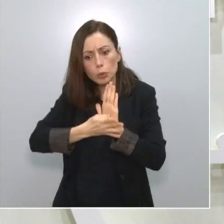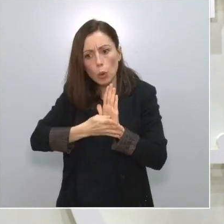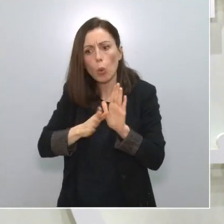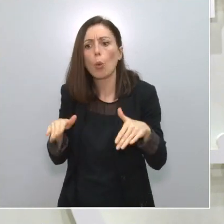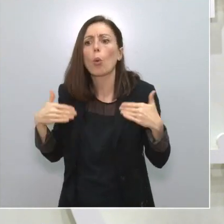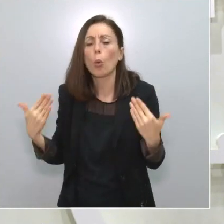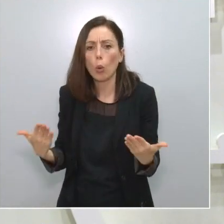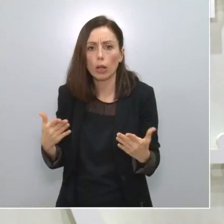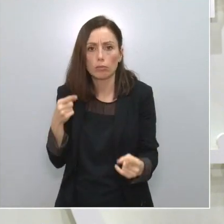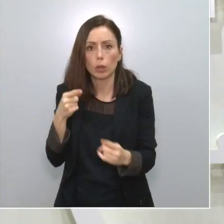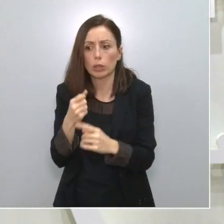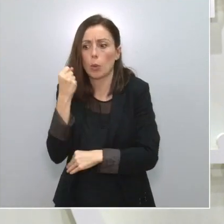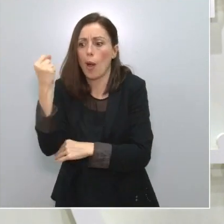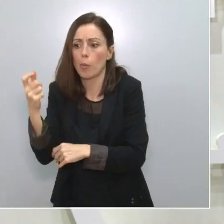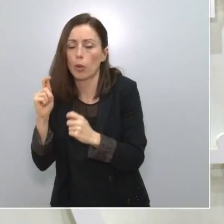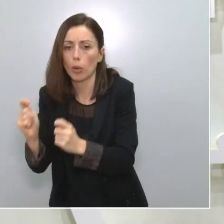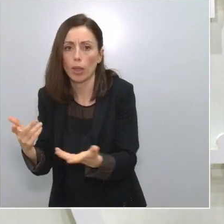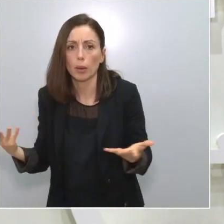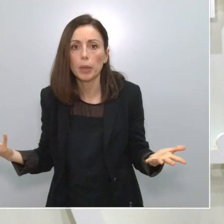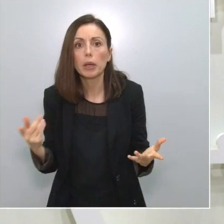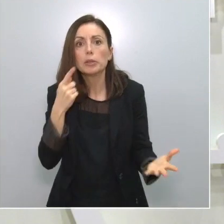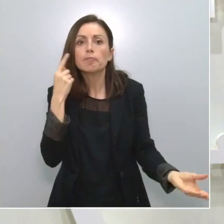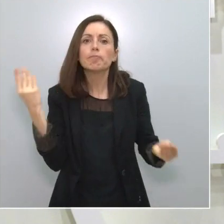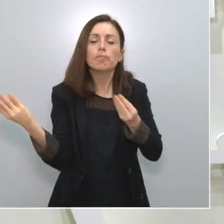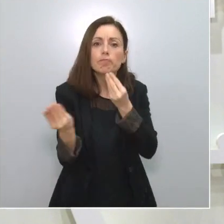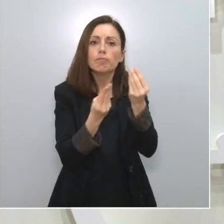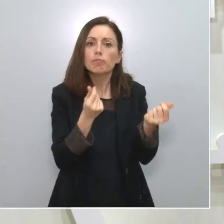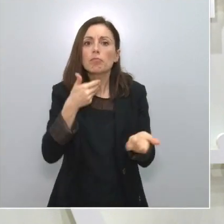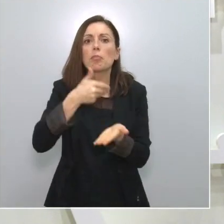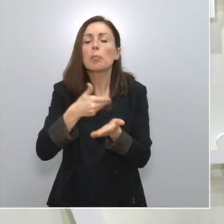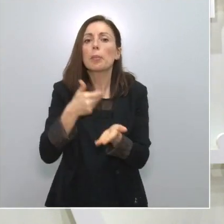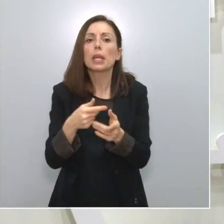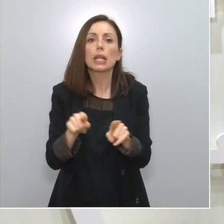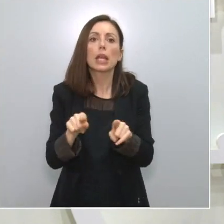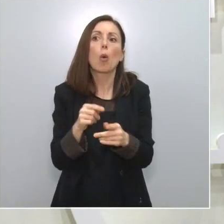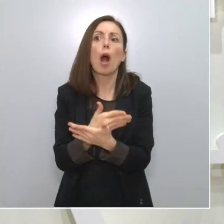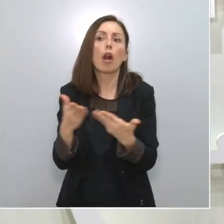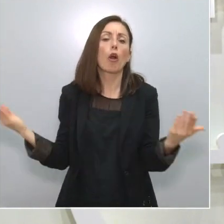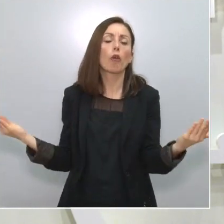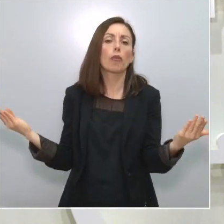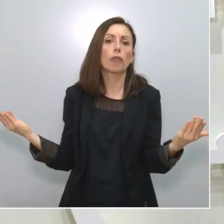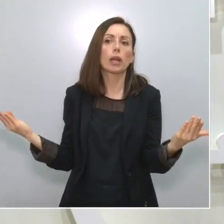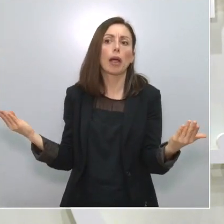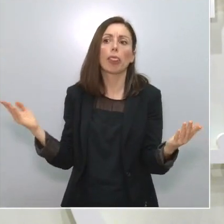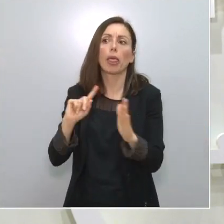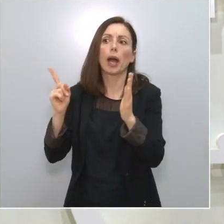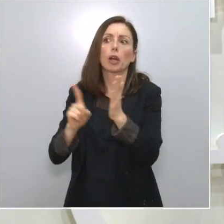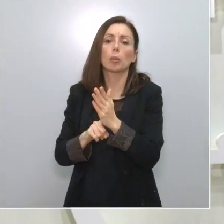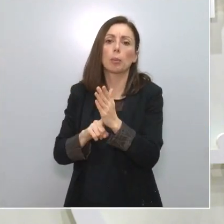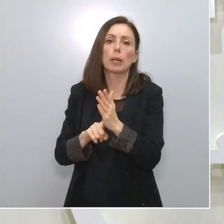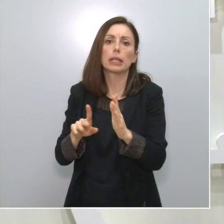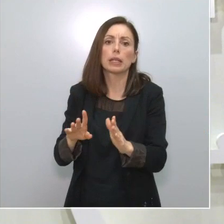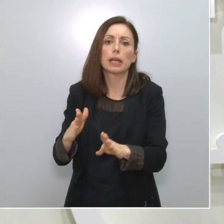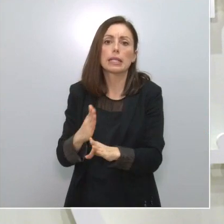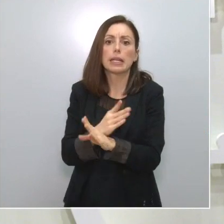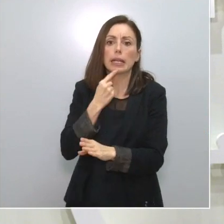poder sentarnos a trabajar. Pero bueno, parece que lo que nos están pidiendo es un ejercicio de confianza ciega. Y desde hace 4 semanas